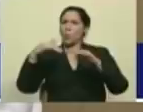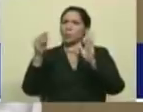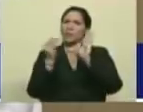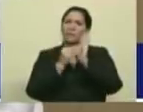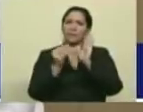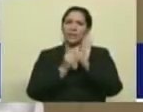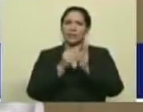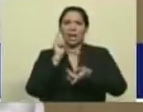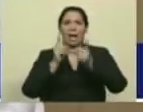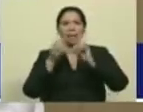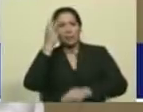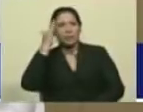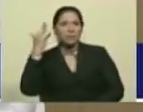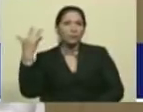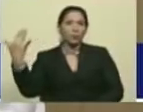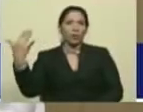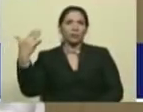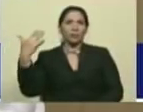sus sueños.